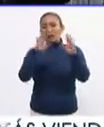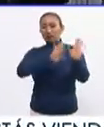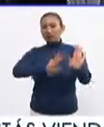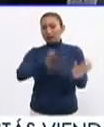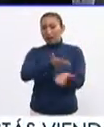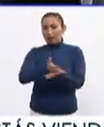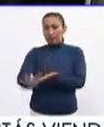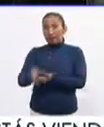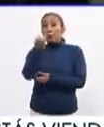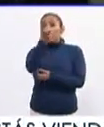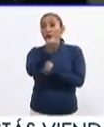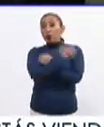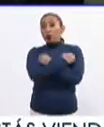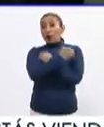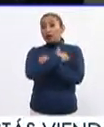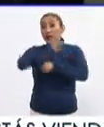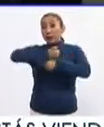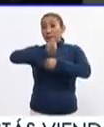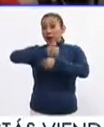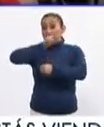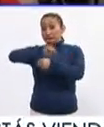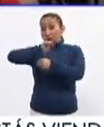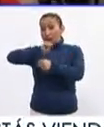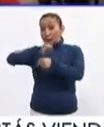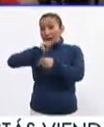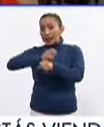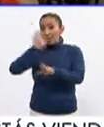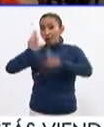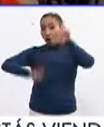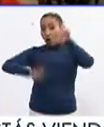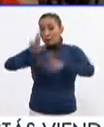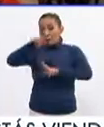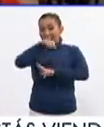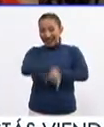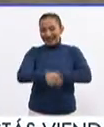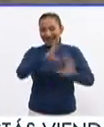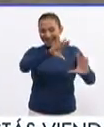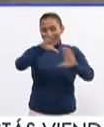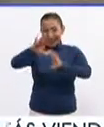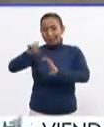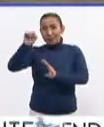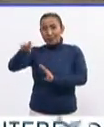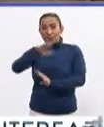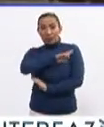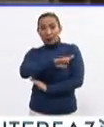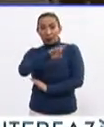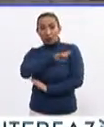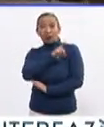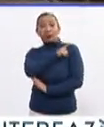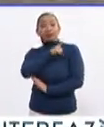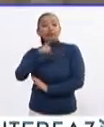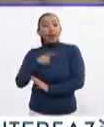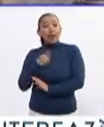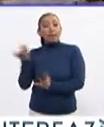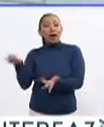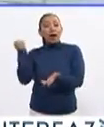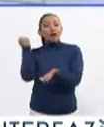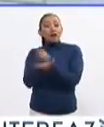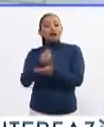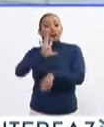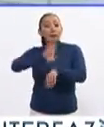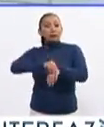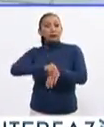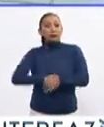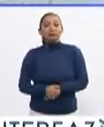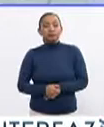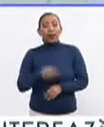religión. De ahí que la educación primaria, secundaria y normal, que fuera impartida por particulares, requiriera expresa